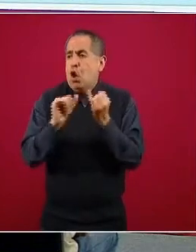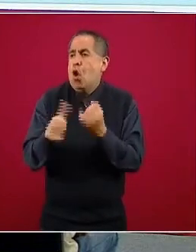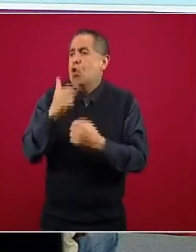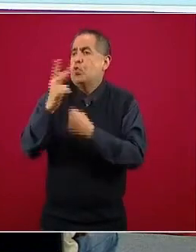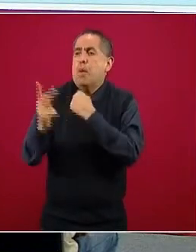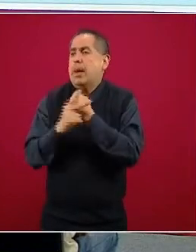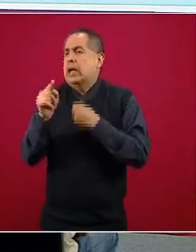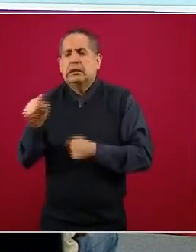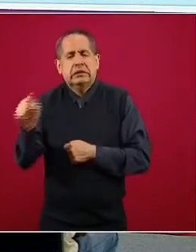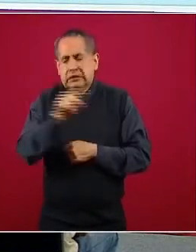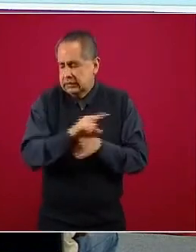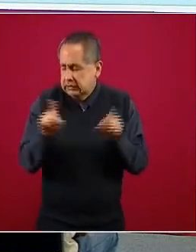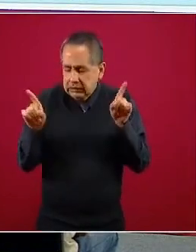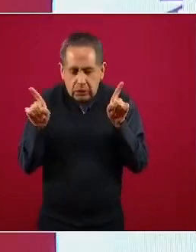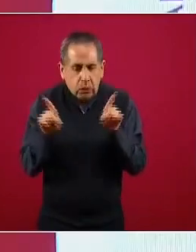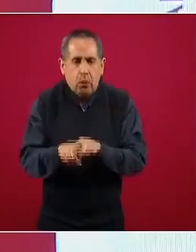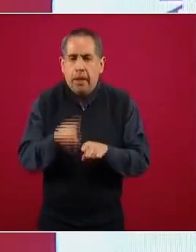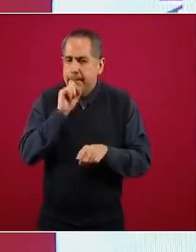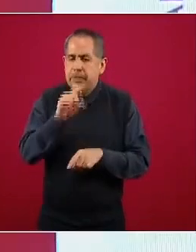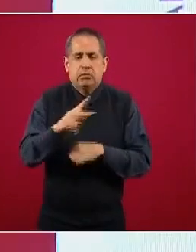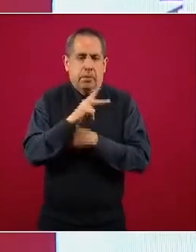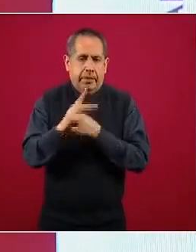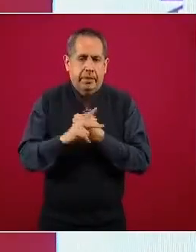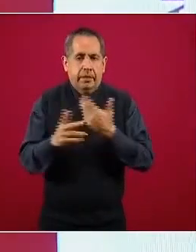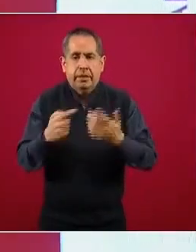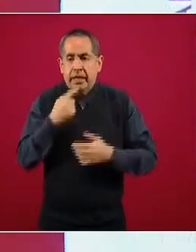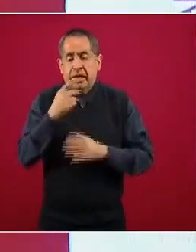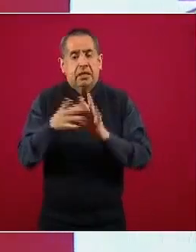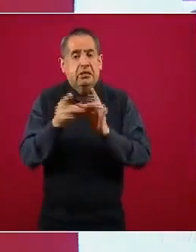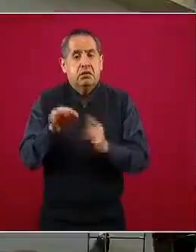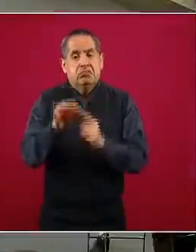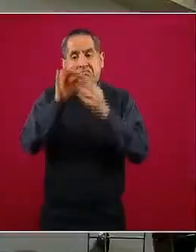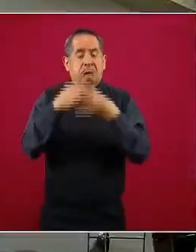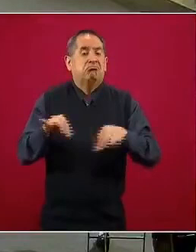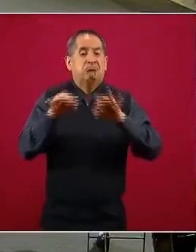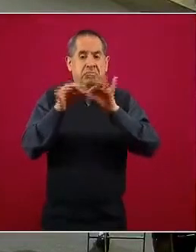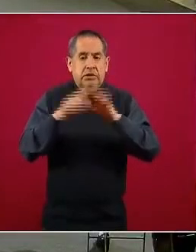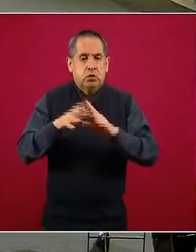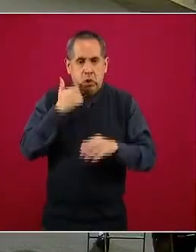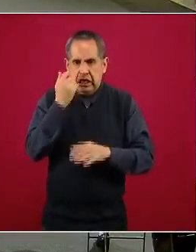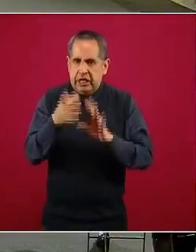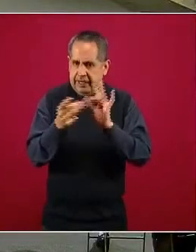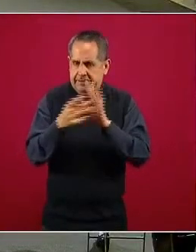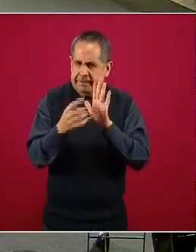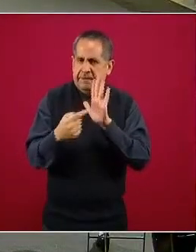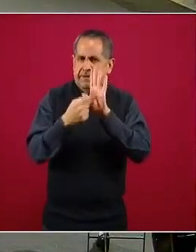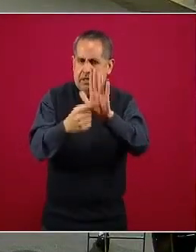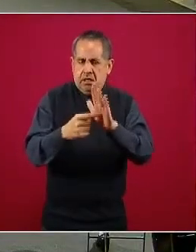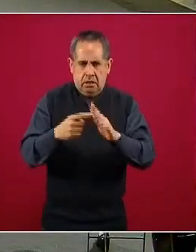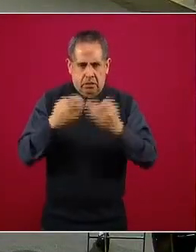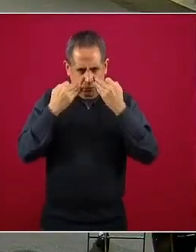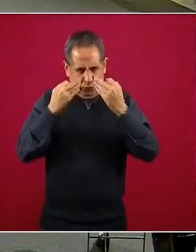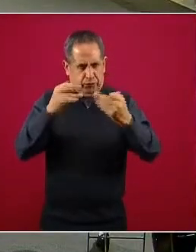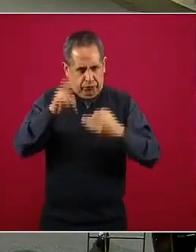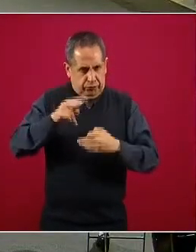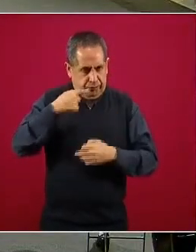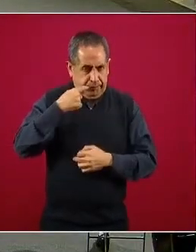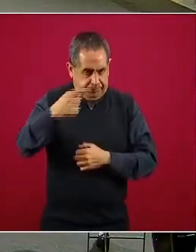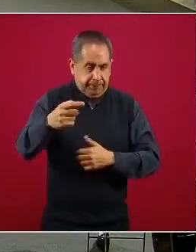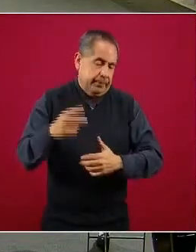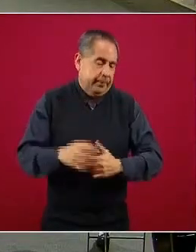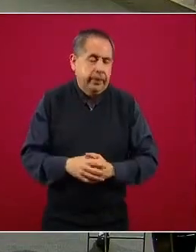los riesgos que enfrenta cualquier otro país. Pero destacó algunas cosas que me interesa comentar con todas y todos